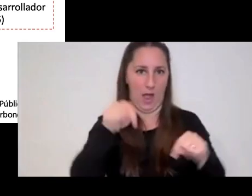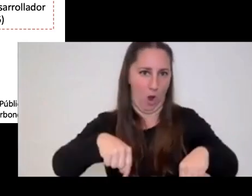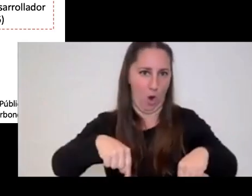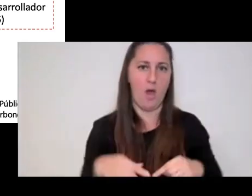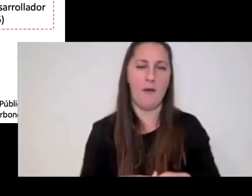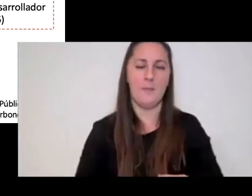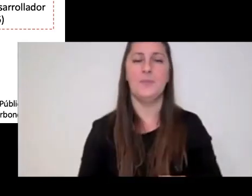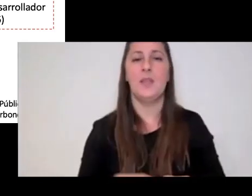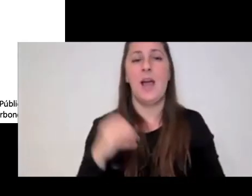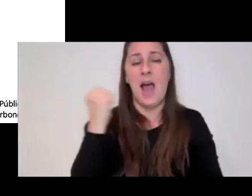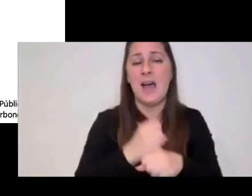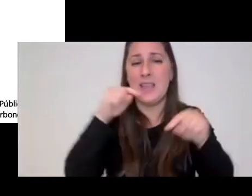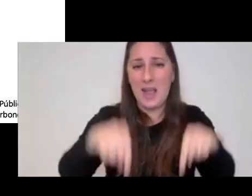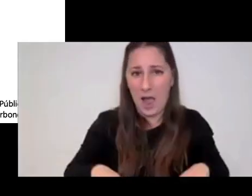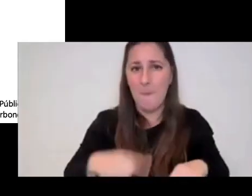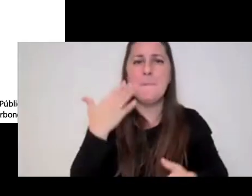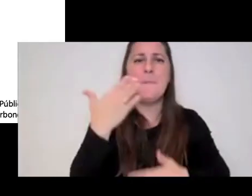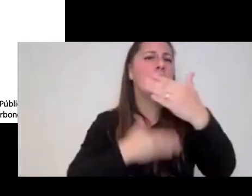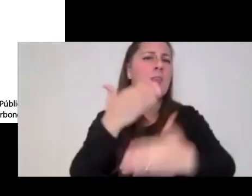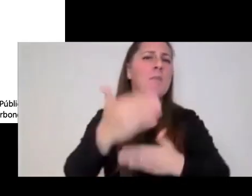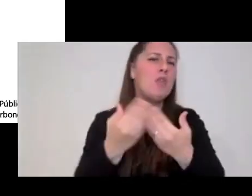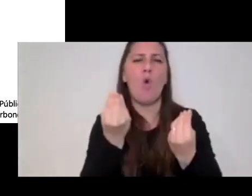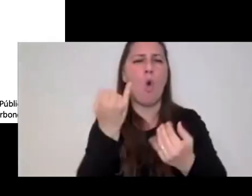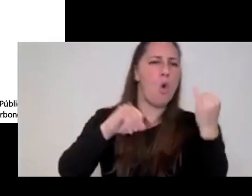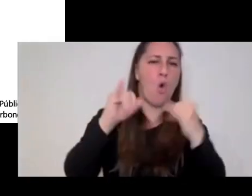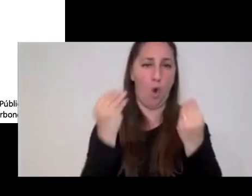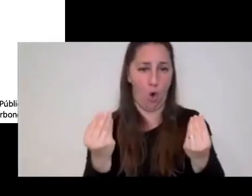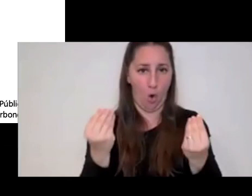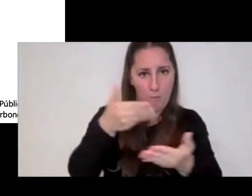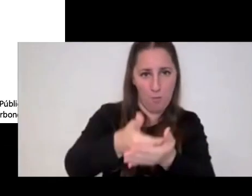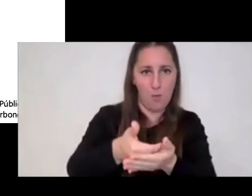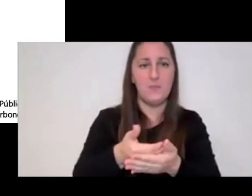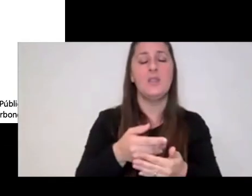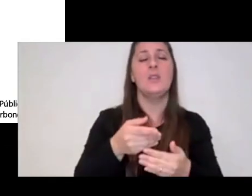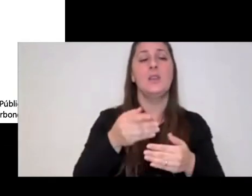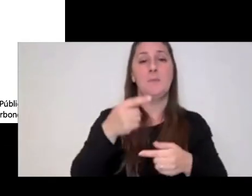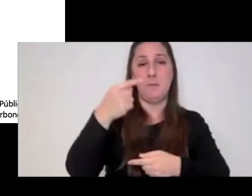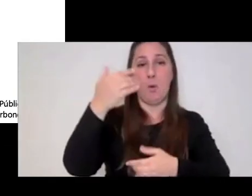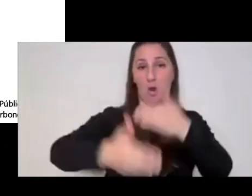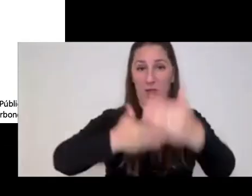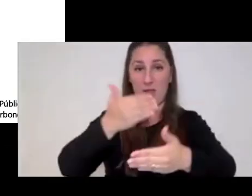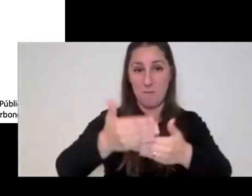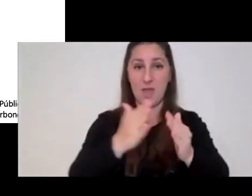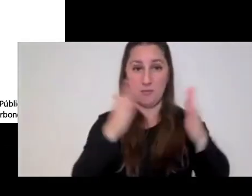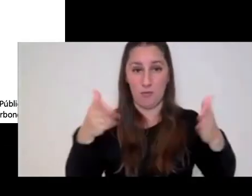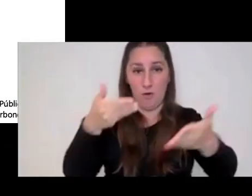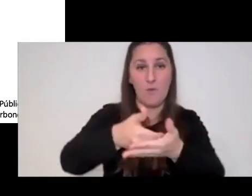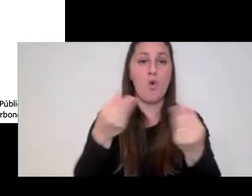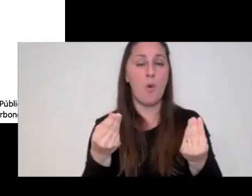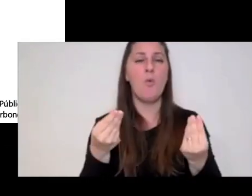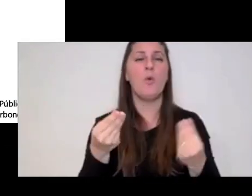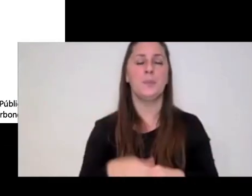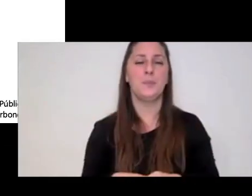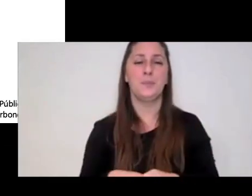la parte del procedimiento operativo. Siguiendo con esta cuestión del procedimiento operativo, es básicamente lo que vamos a